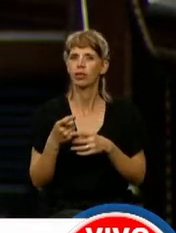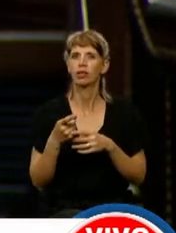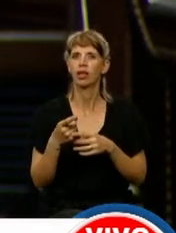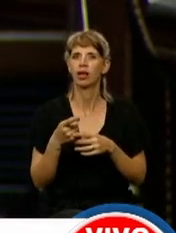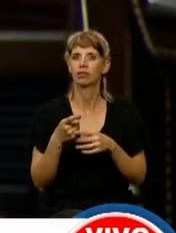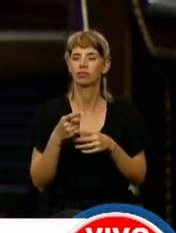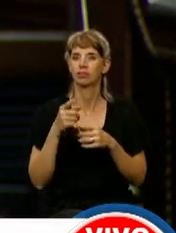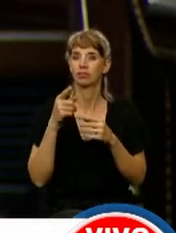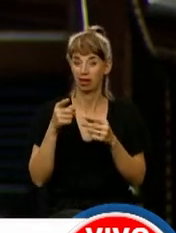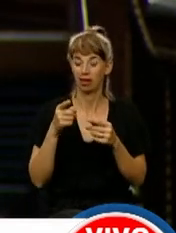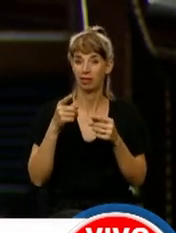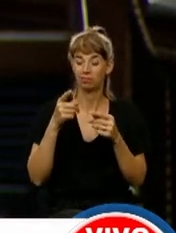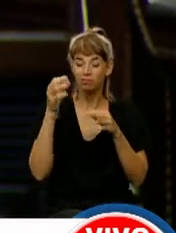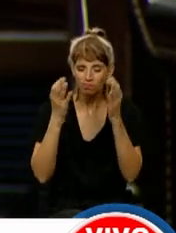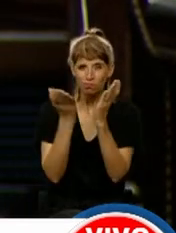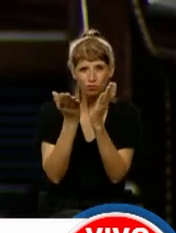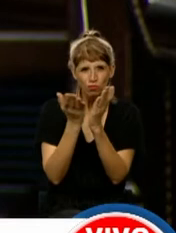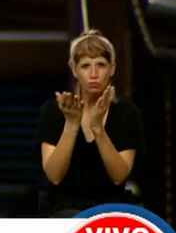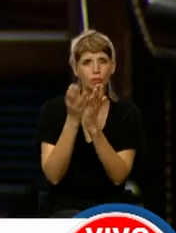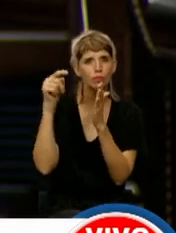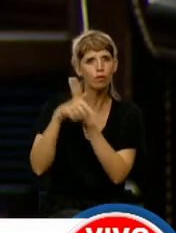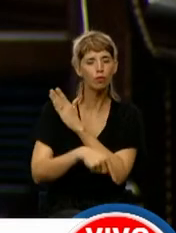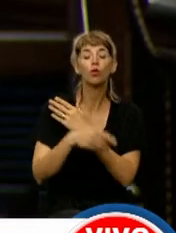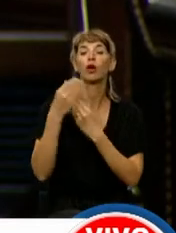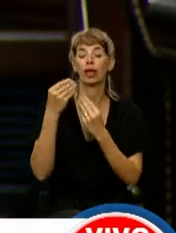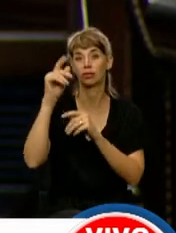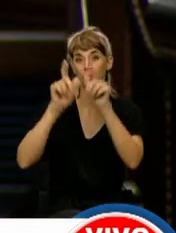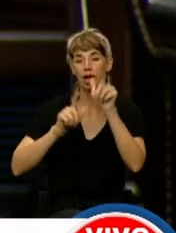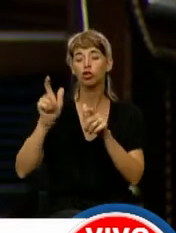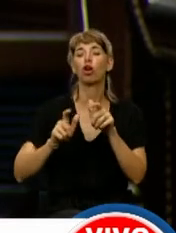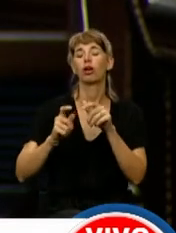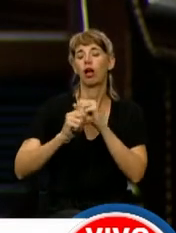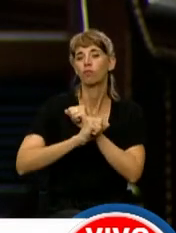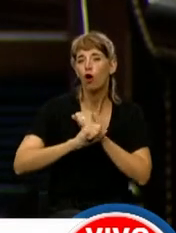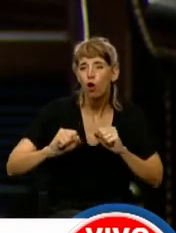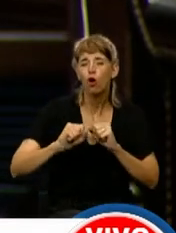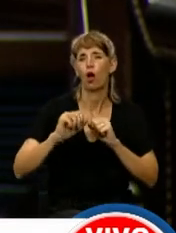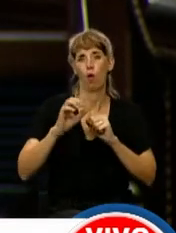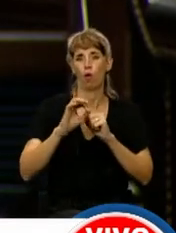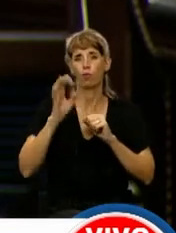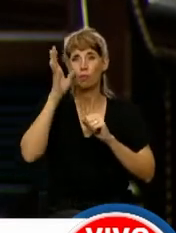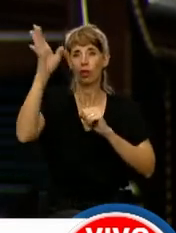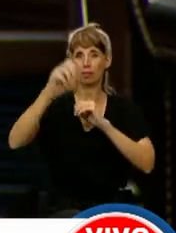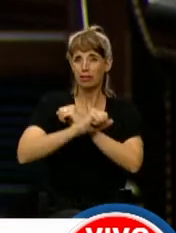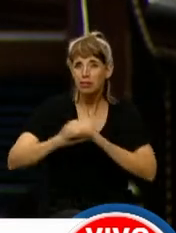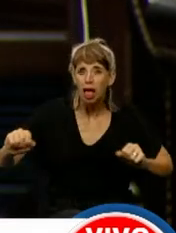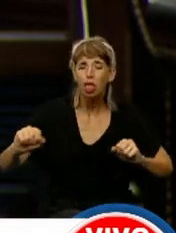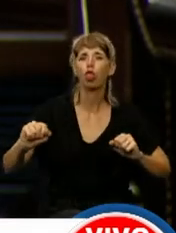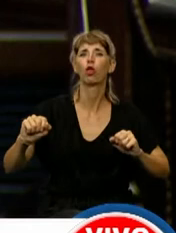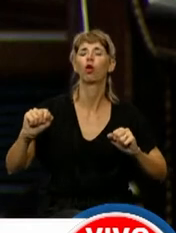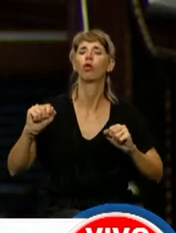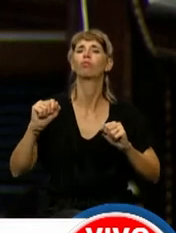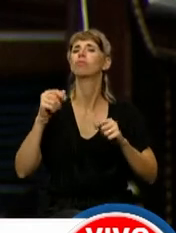análisis que hemos podido observar que el sobrepeso y la obesidad fundamentalmente afecta es una